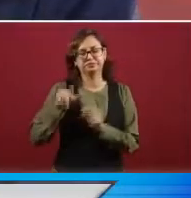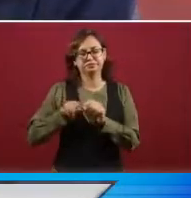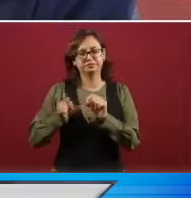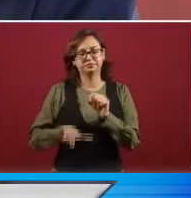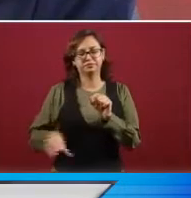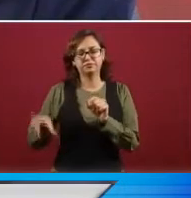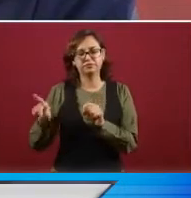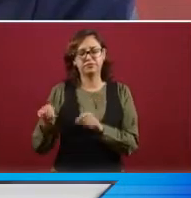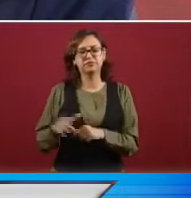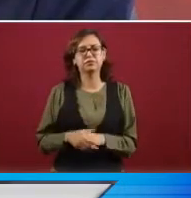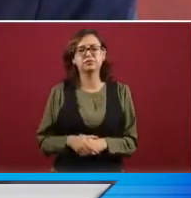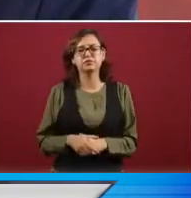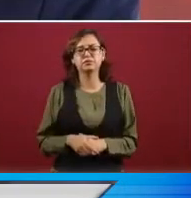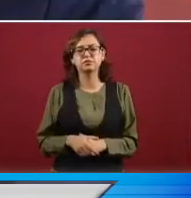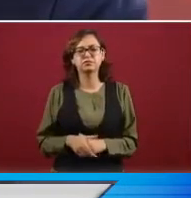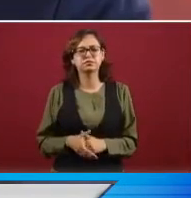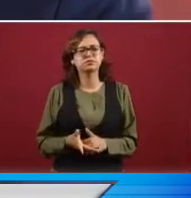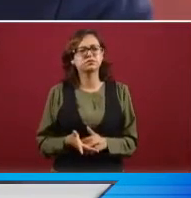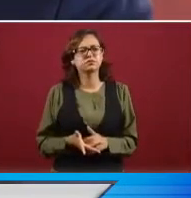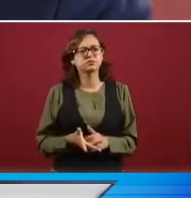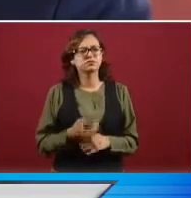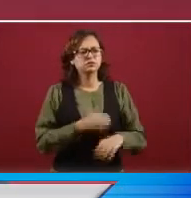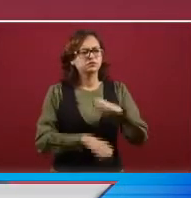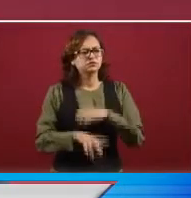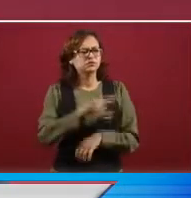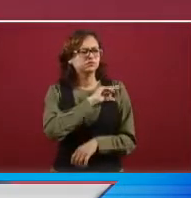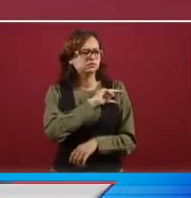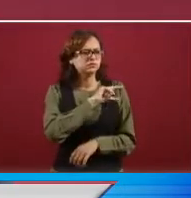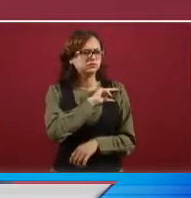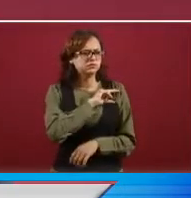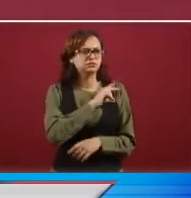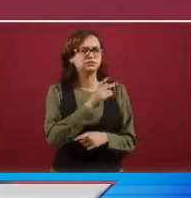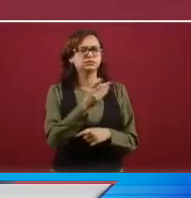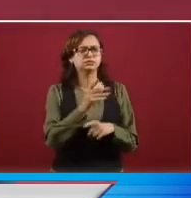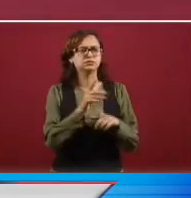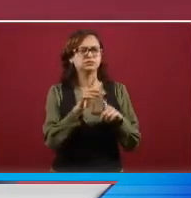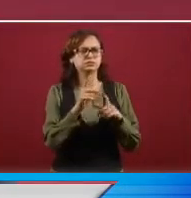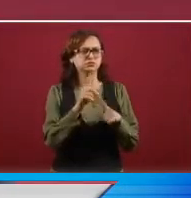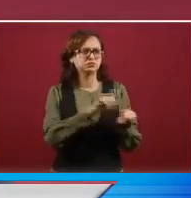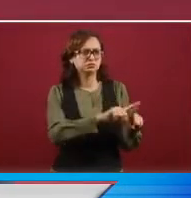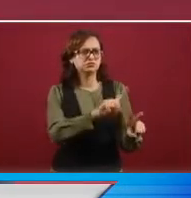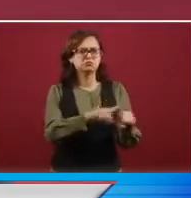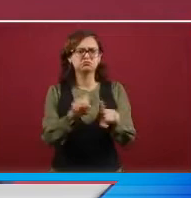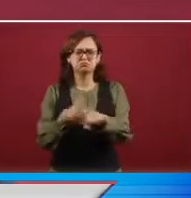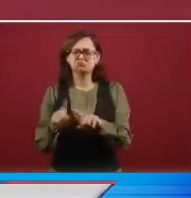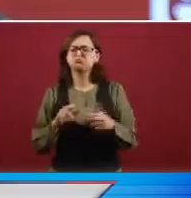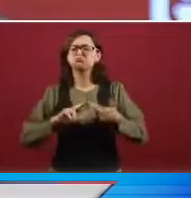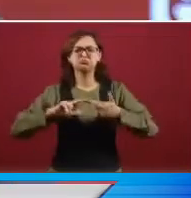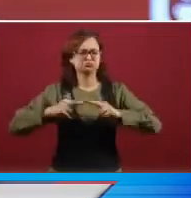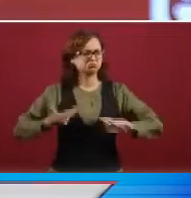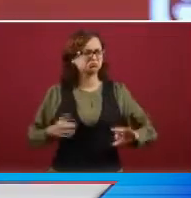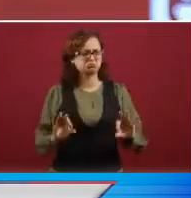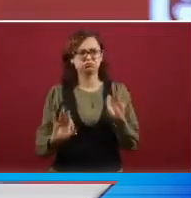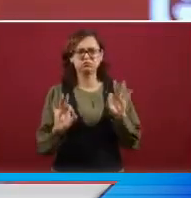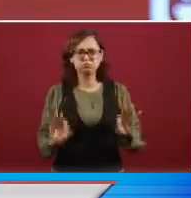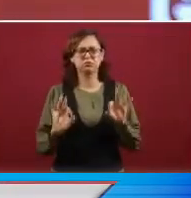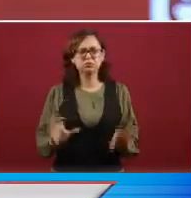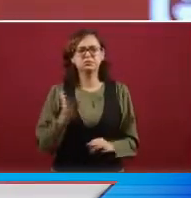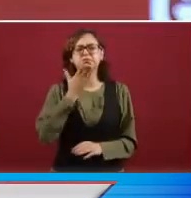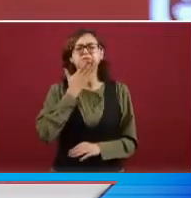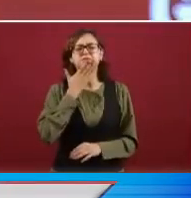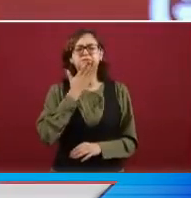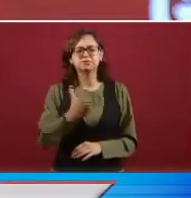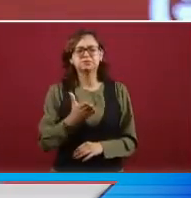1.600 proyectos. Se realiza un análisis de la propuesta de 1.600 proyectos para determinar si es posible realizarlos con inversión